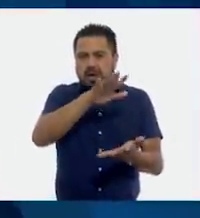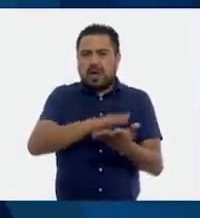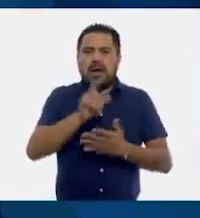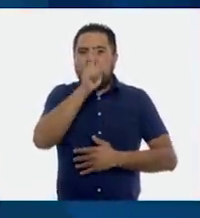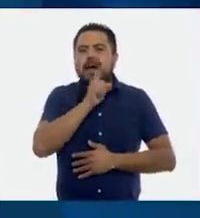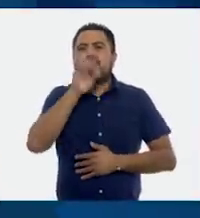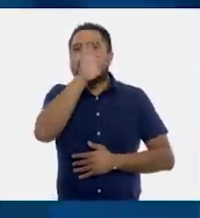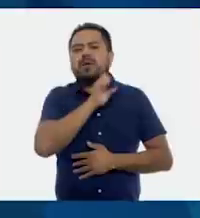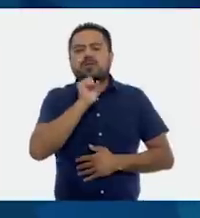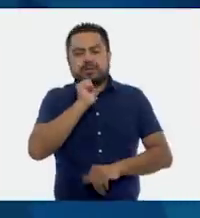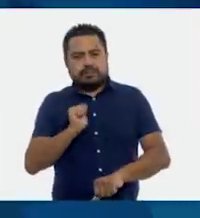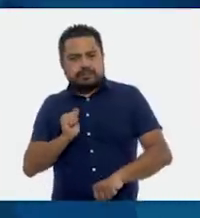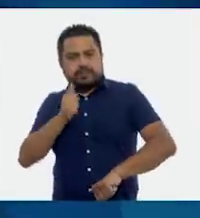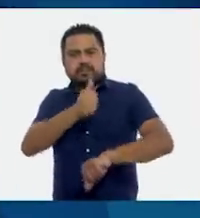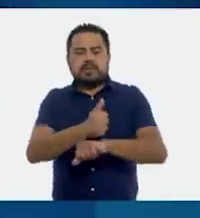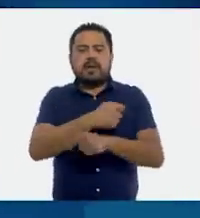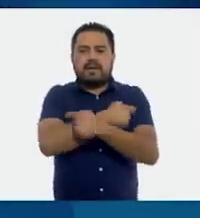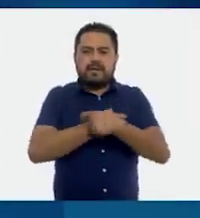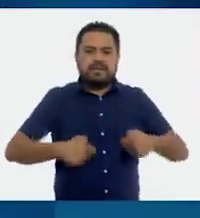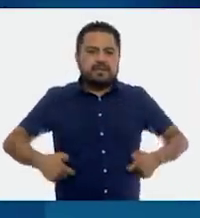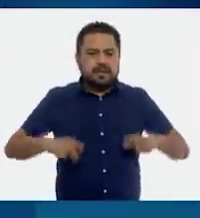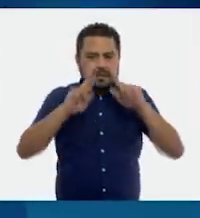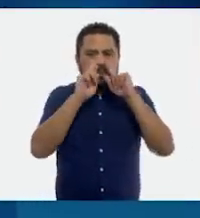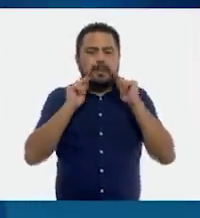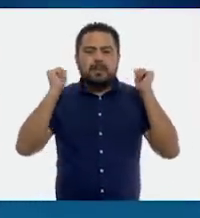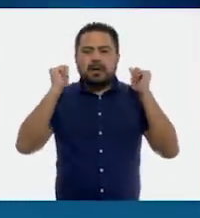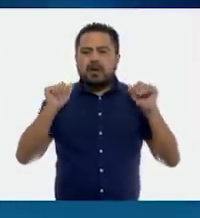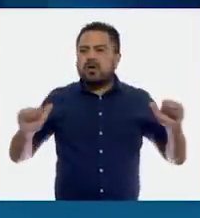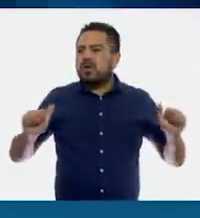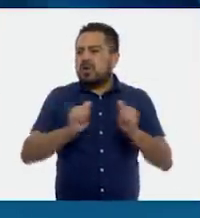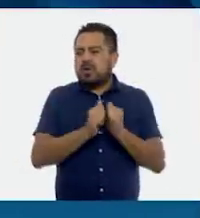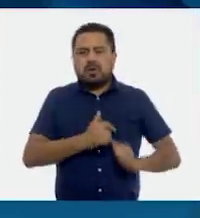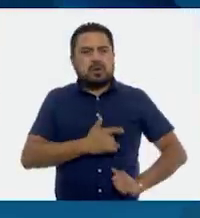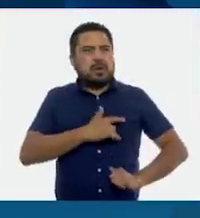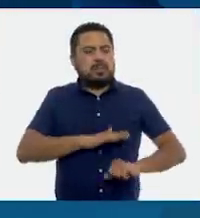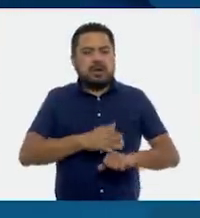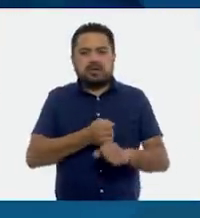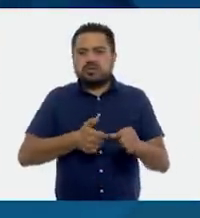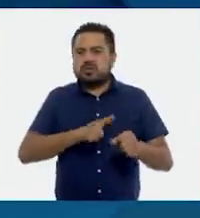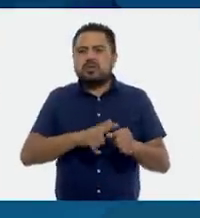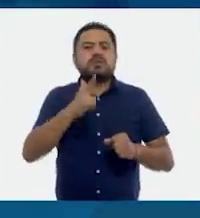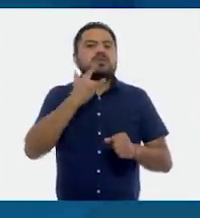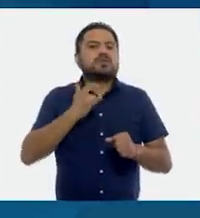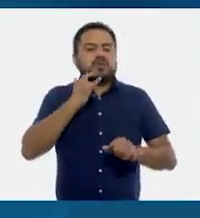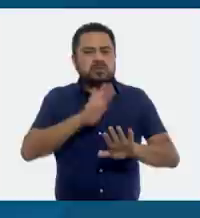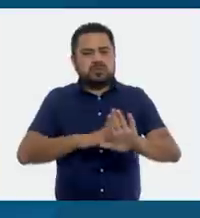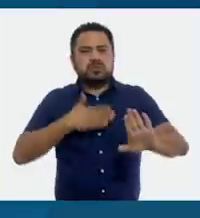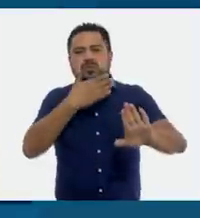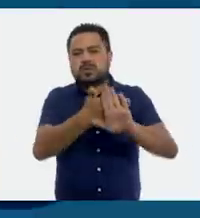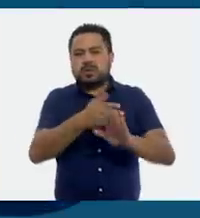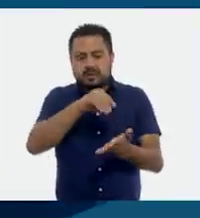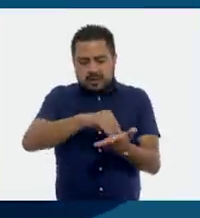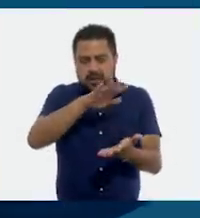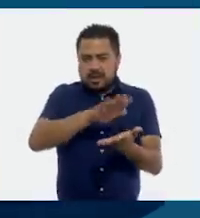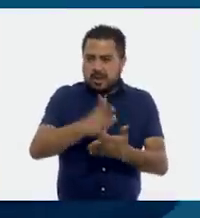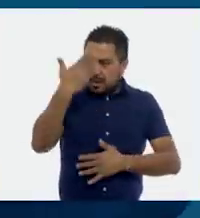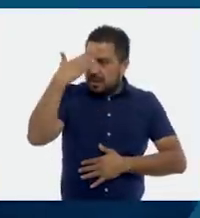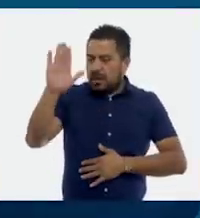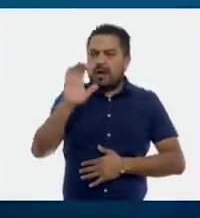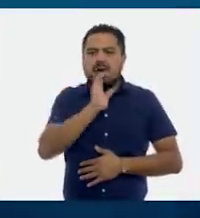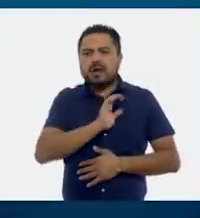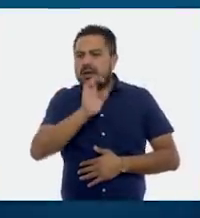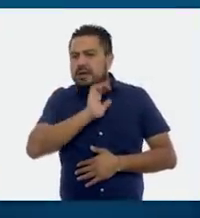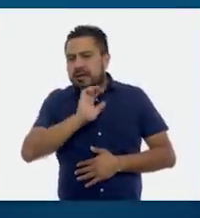Aguascalientes se impusieron villistas y zapatistas con una visión más social de la lucha, y la convención desconoció a